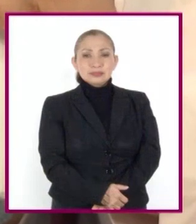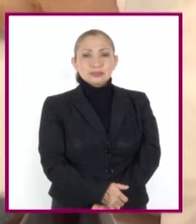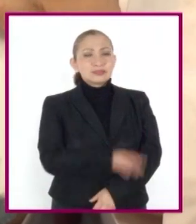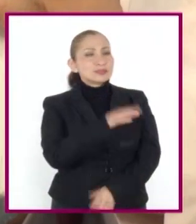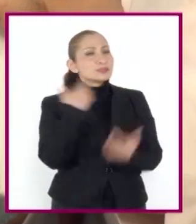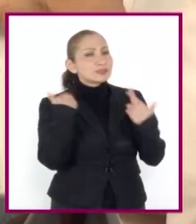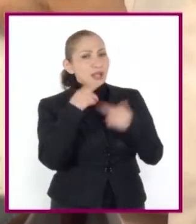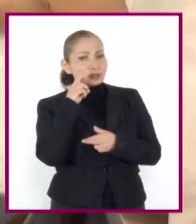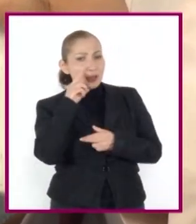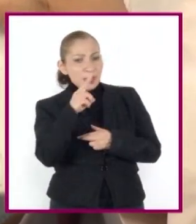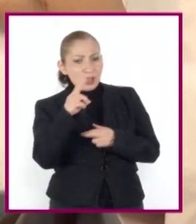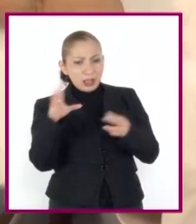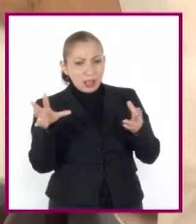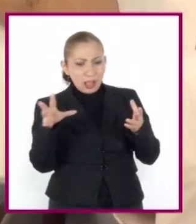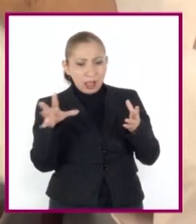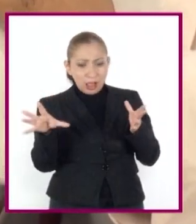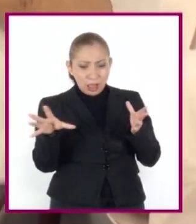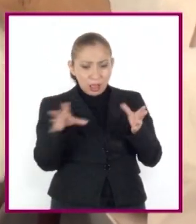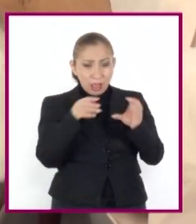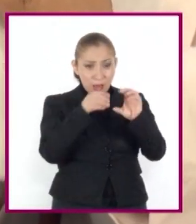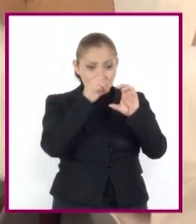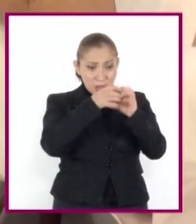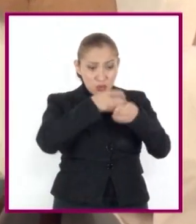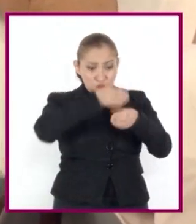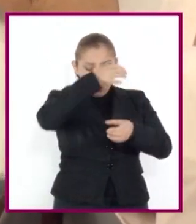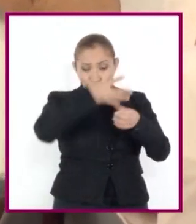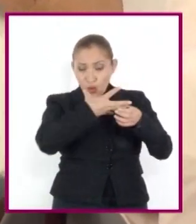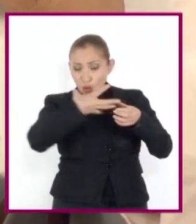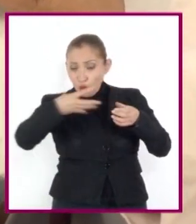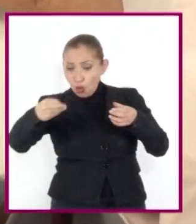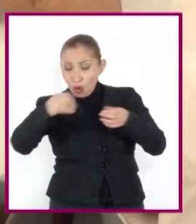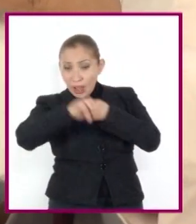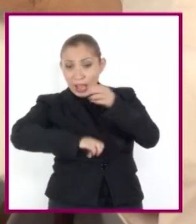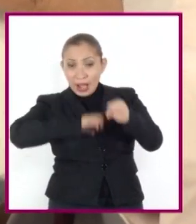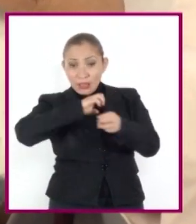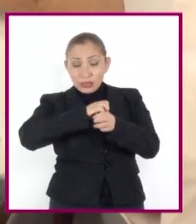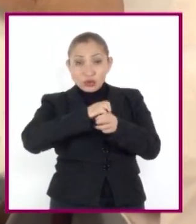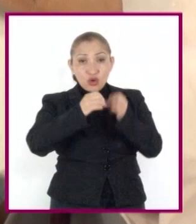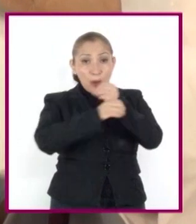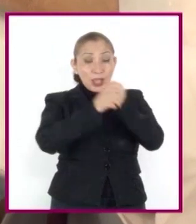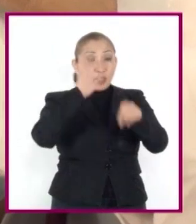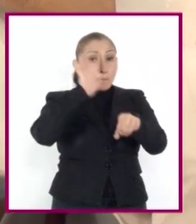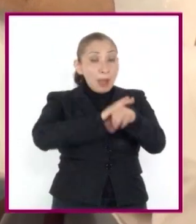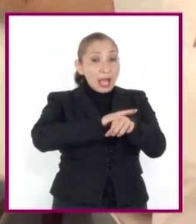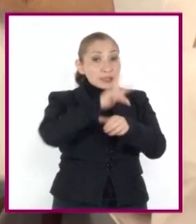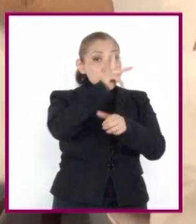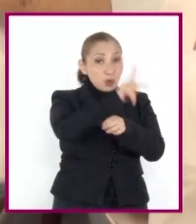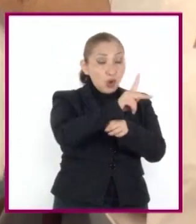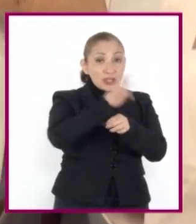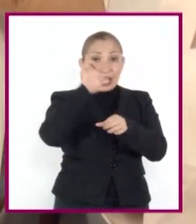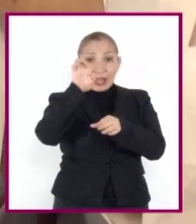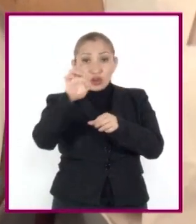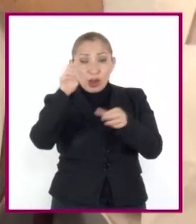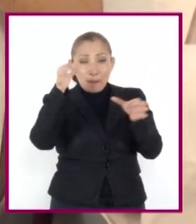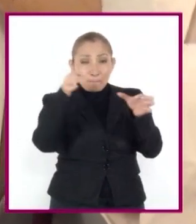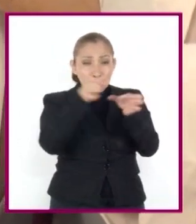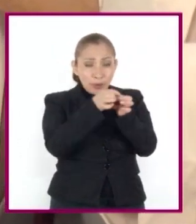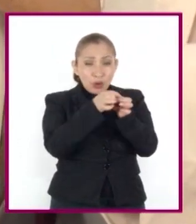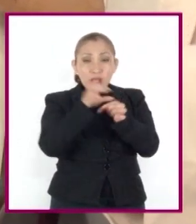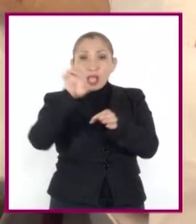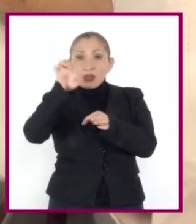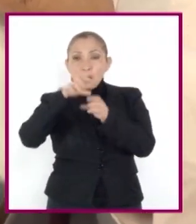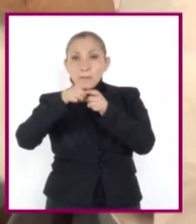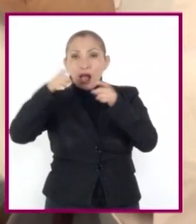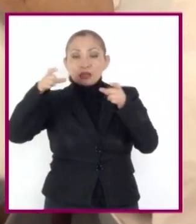Maestra, ahí se están transfiriendo electrones y el resultado es que un cuerpo tendrá más protones que electrones y por eso